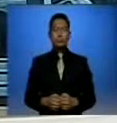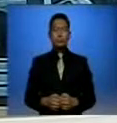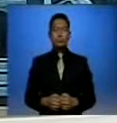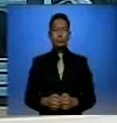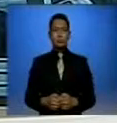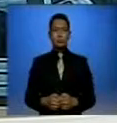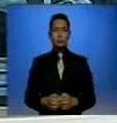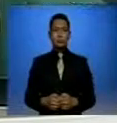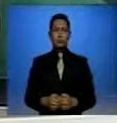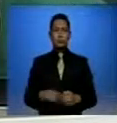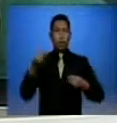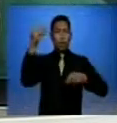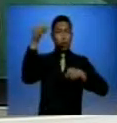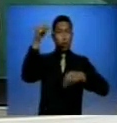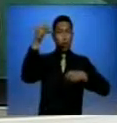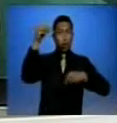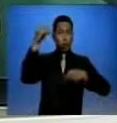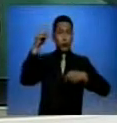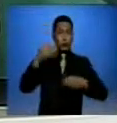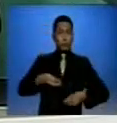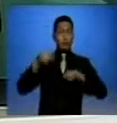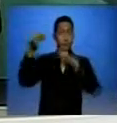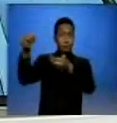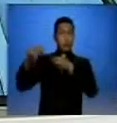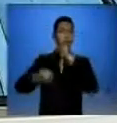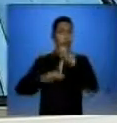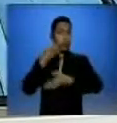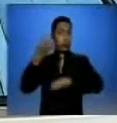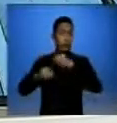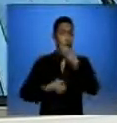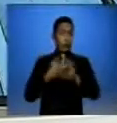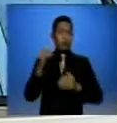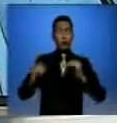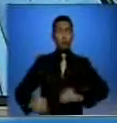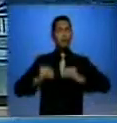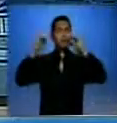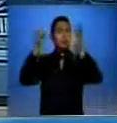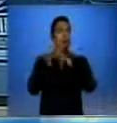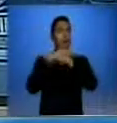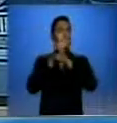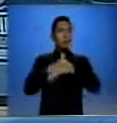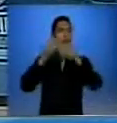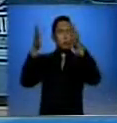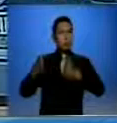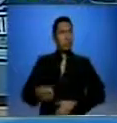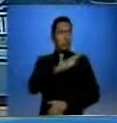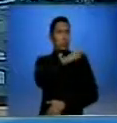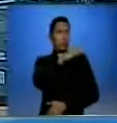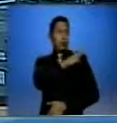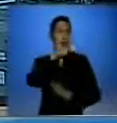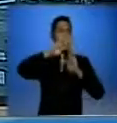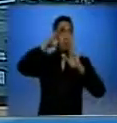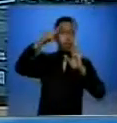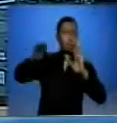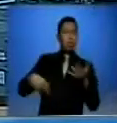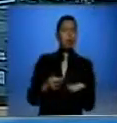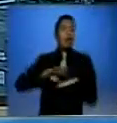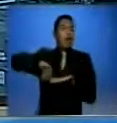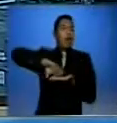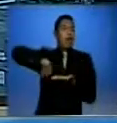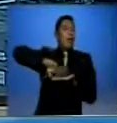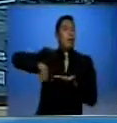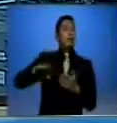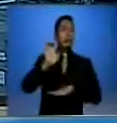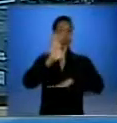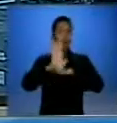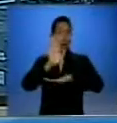Y según documentos de SEASES filtrados a este informativo, altos funcionarios de la Universidad Andina estarían evadiendo los pagos al IES en